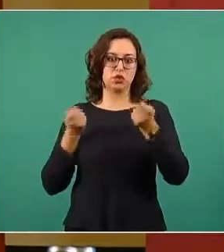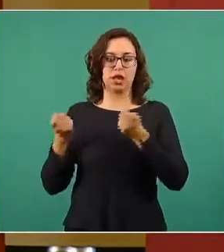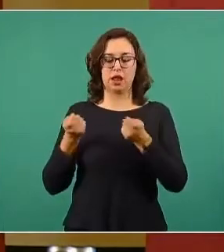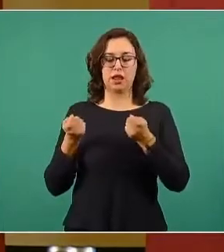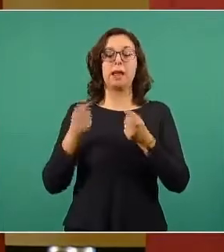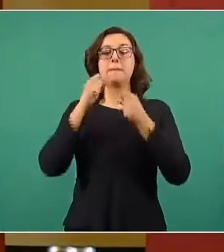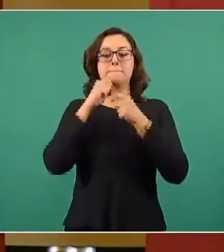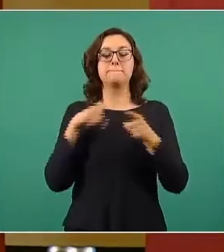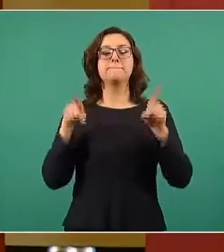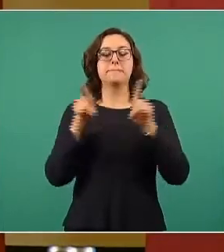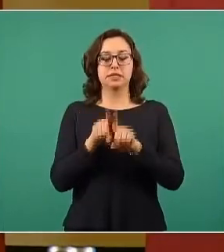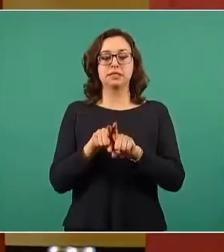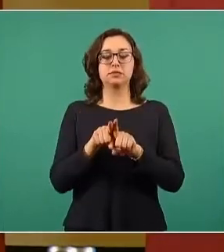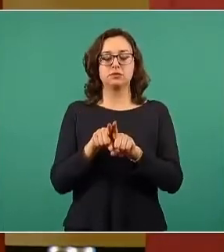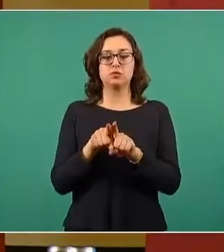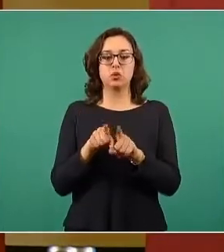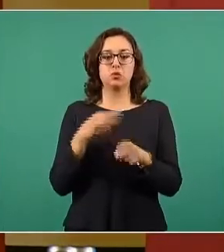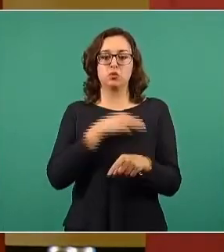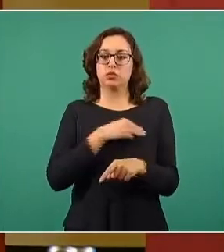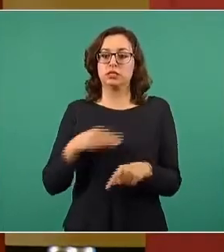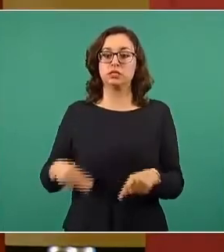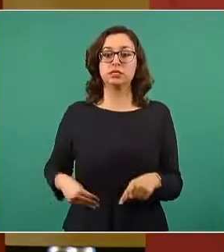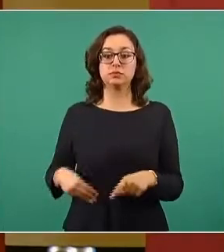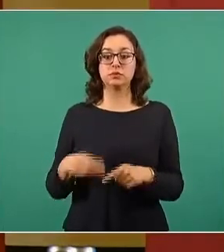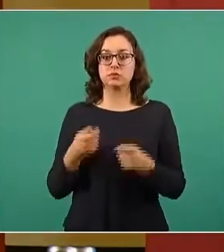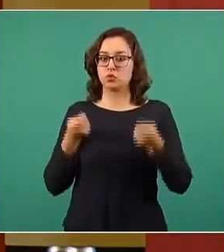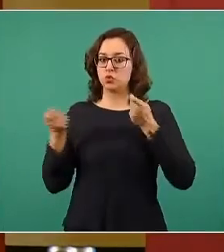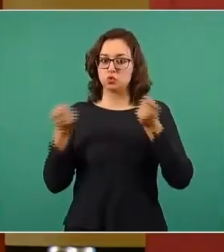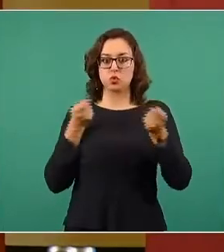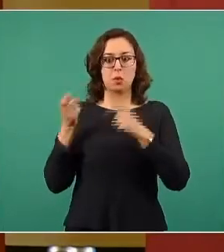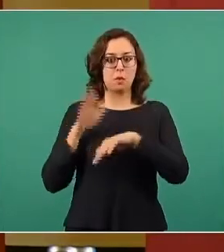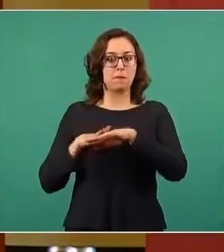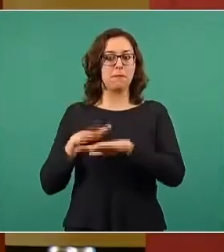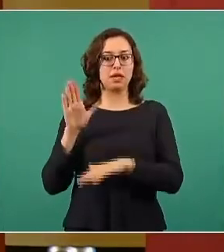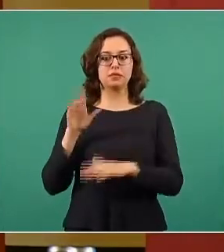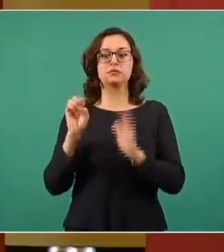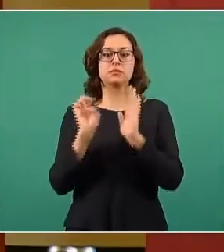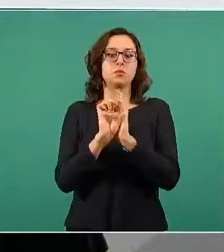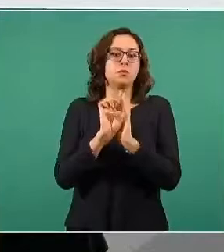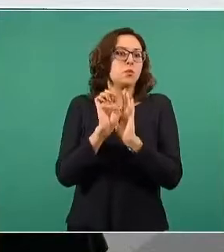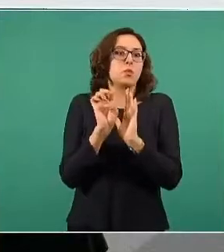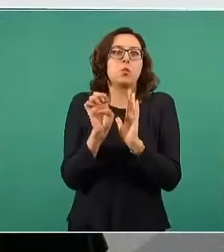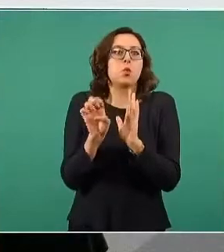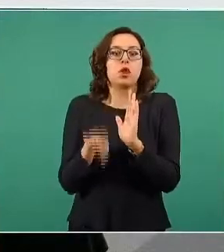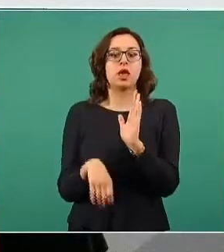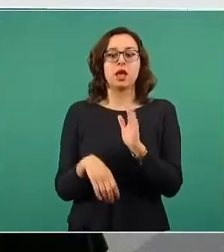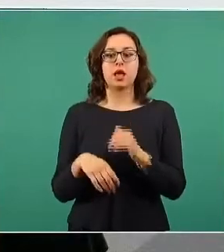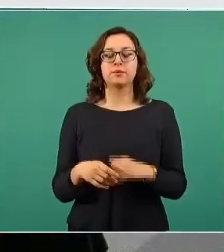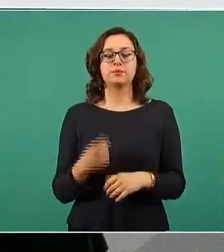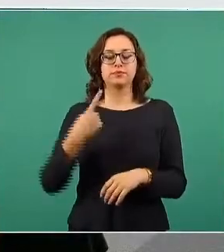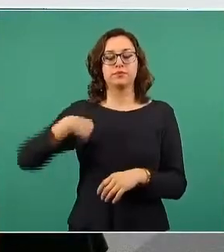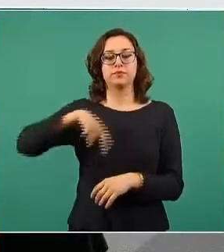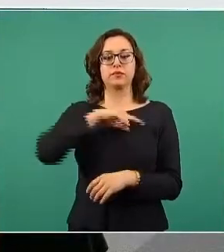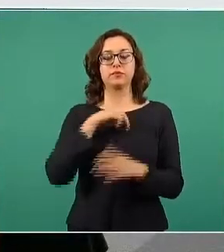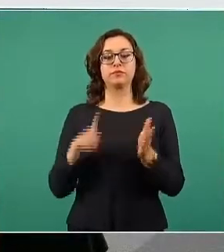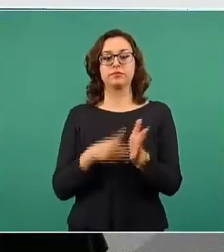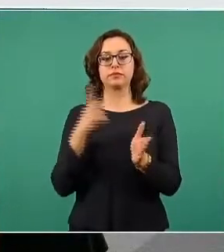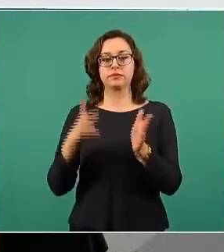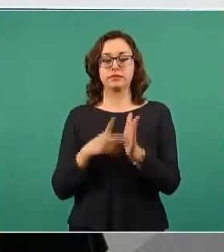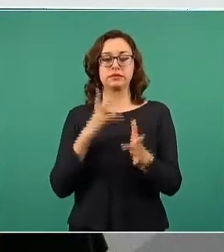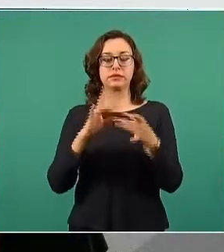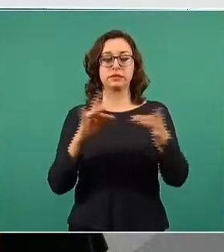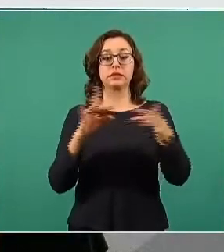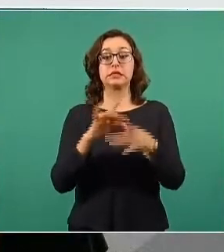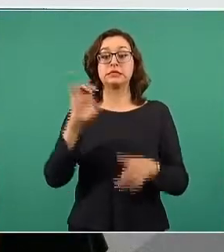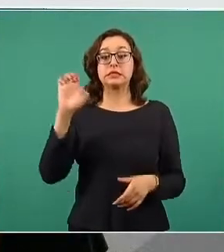municipios dentro del propio estado. Pongo un ejemplo de esta diversidad que hemos comentado en varias ocasiones: